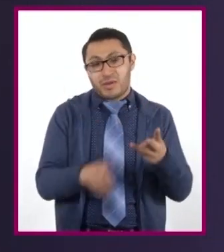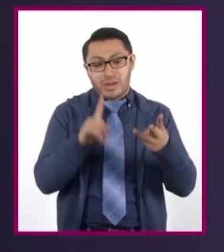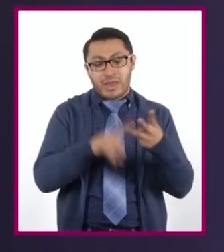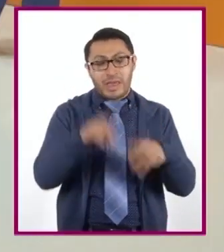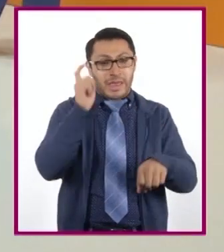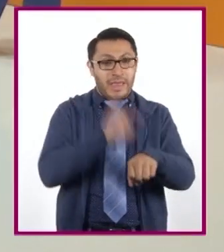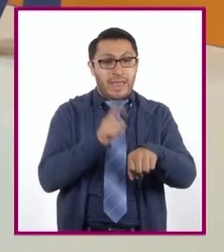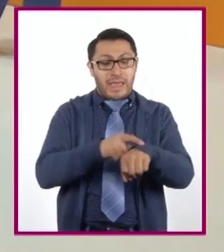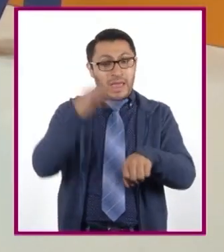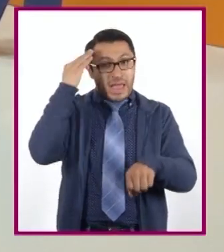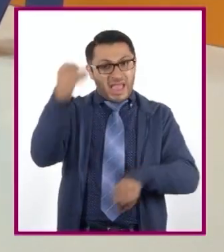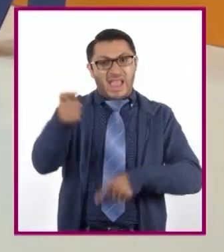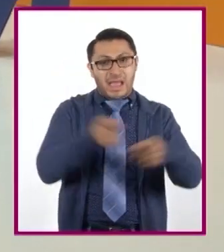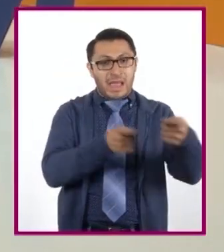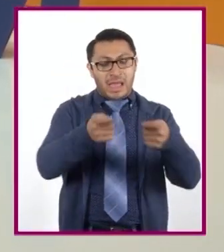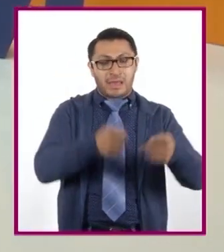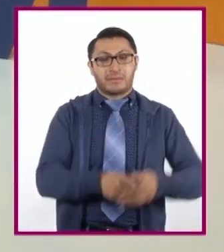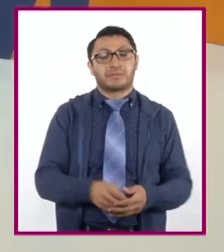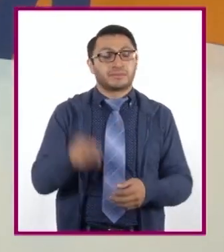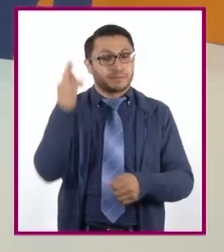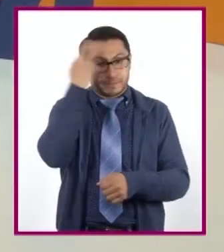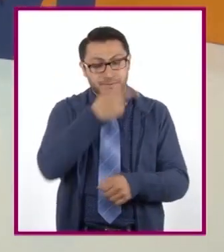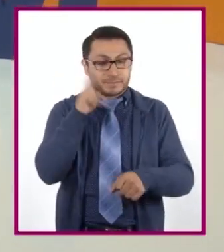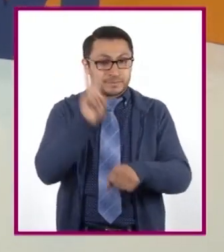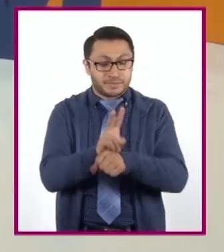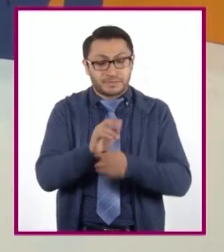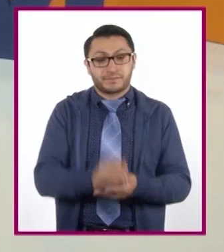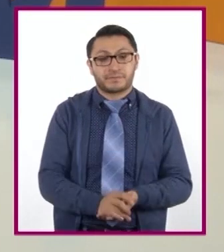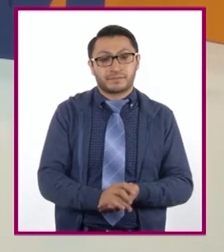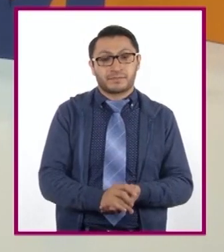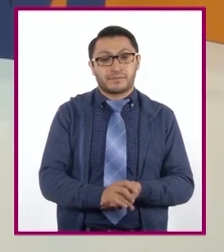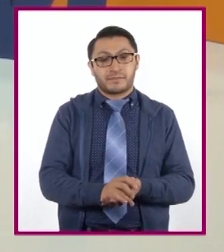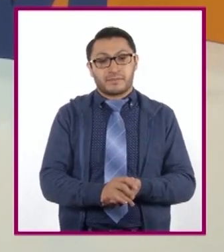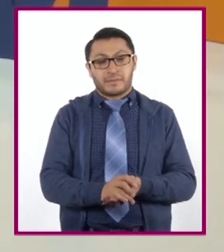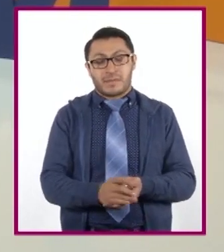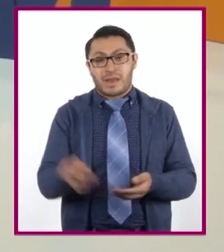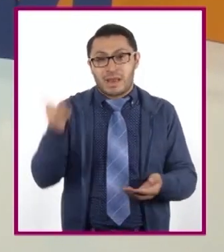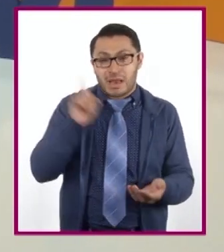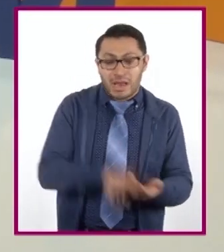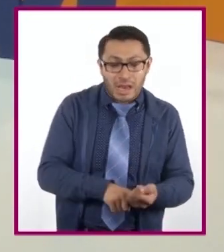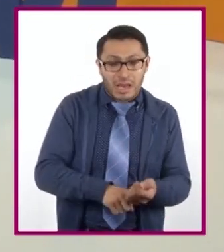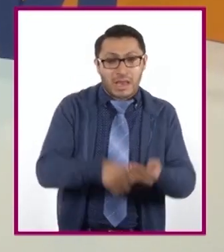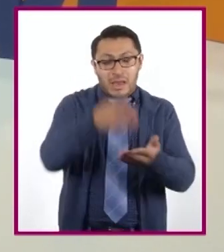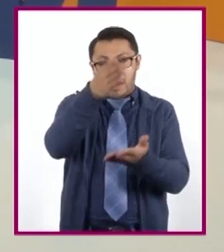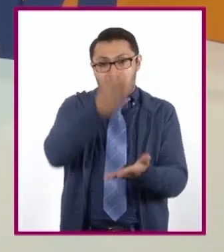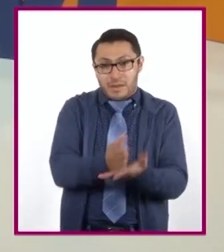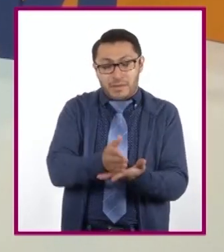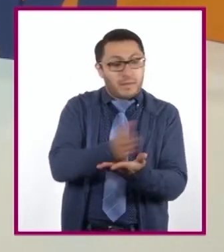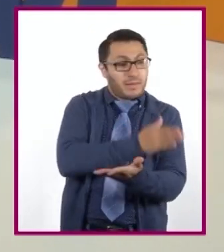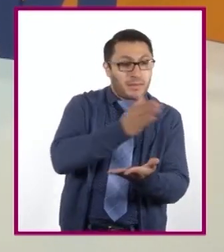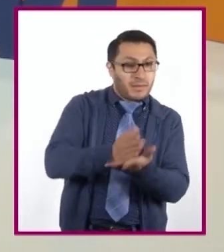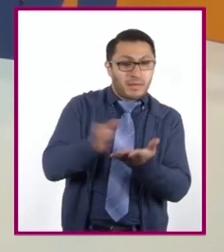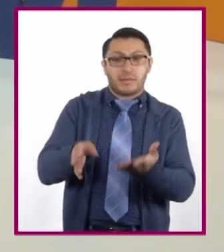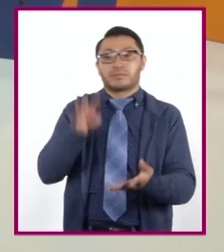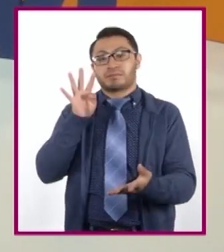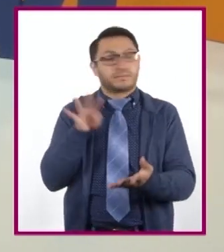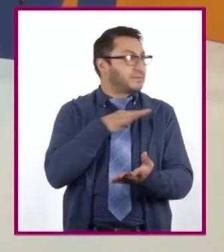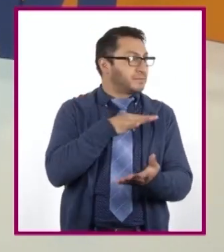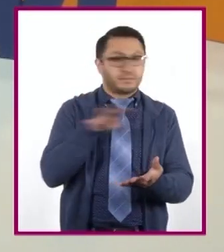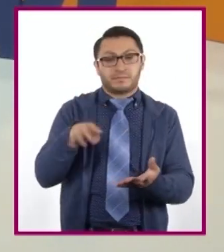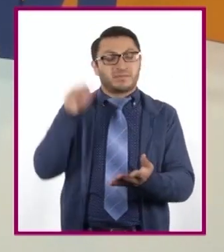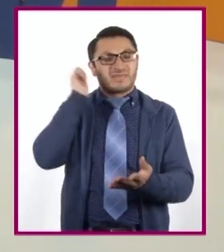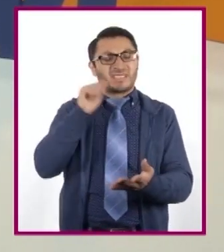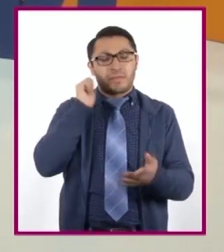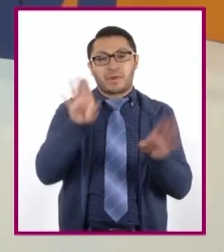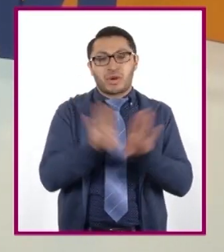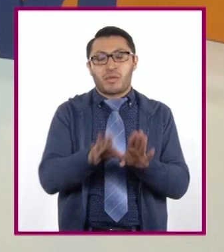tiempo. Se ubica en medio de los panelistas para tener un panorama de ellos y permanece neutral a